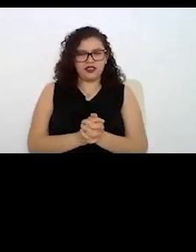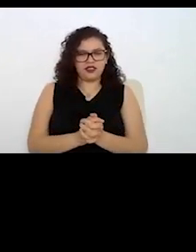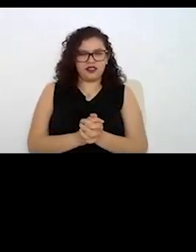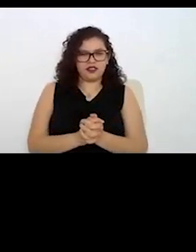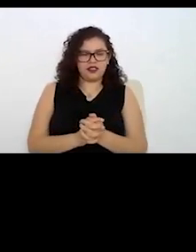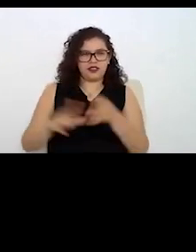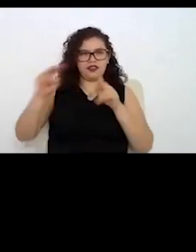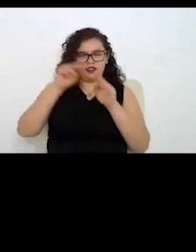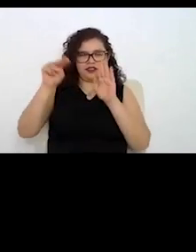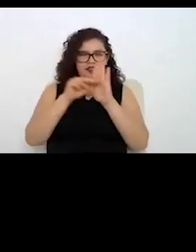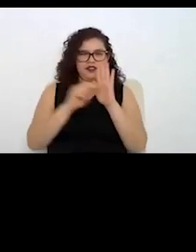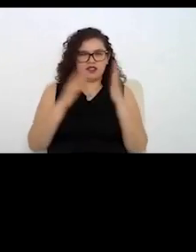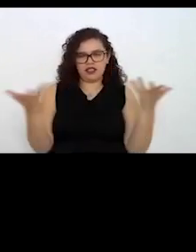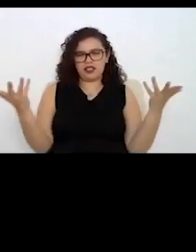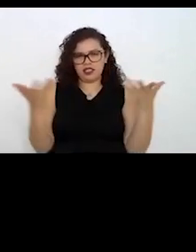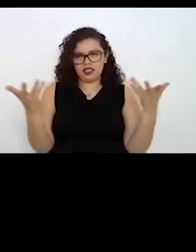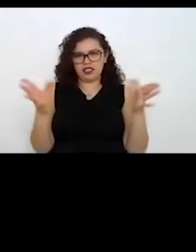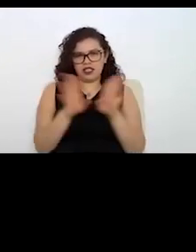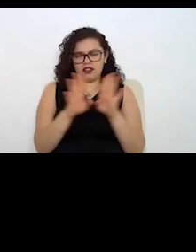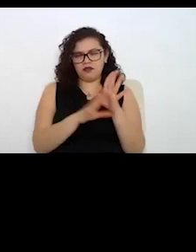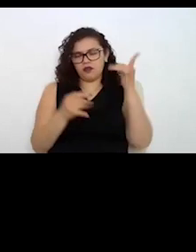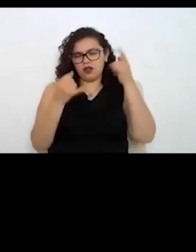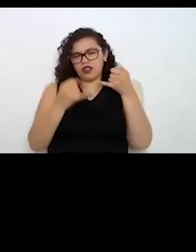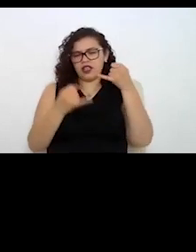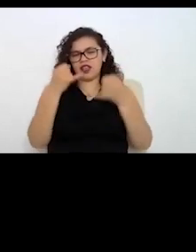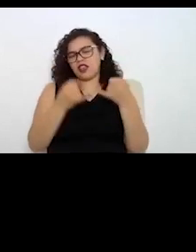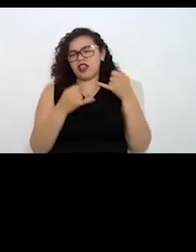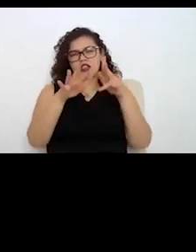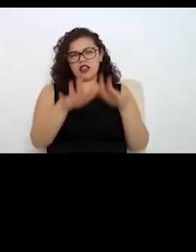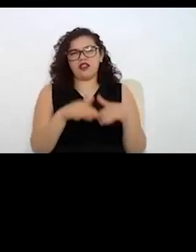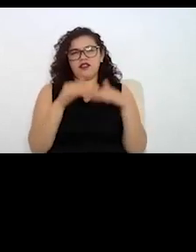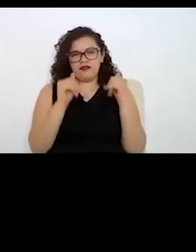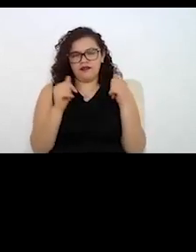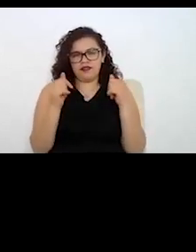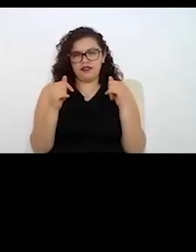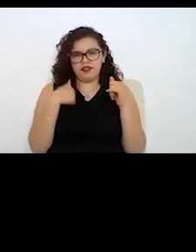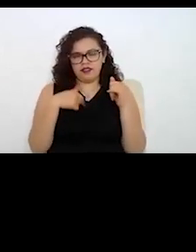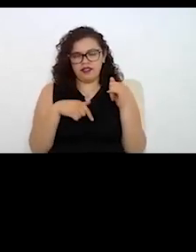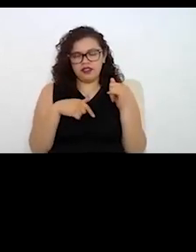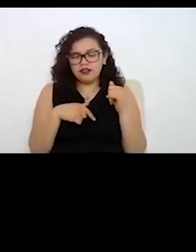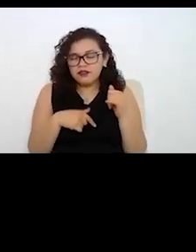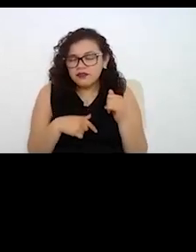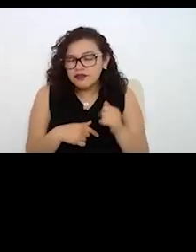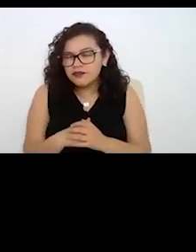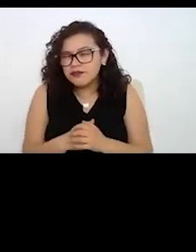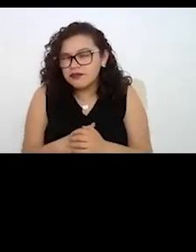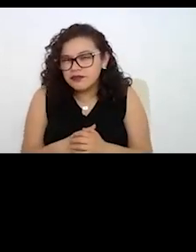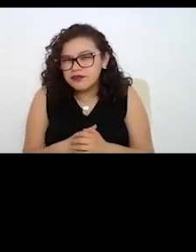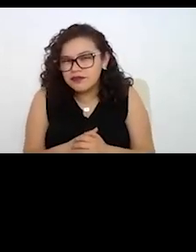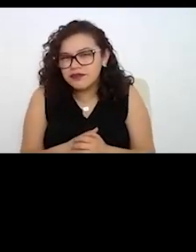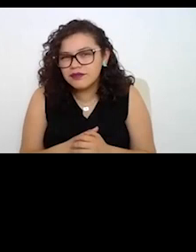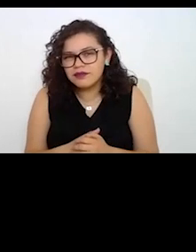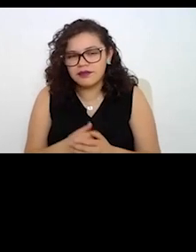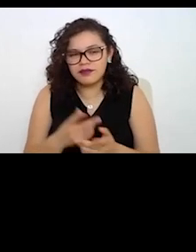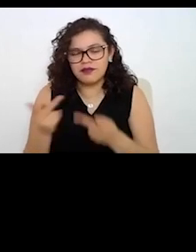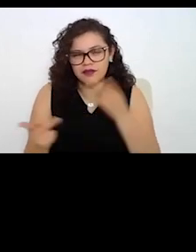se van a llevar a través de los tribunales y yo me imagino que iba encaminado hacia la pregunta justamente con